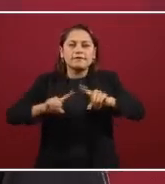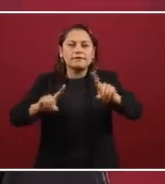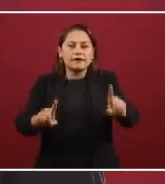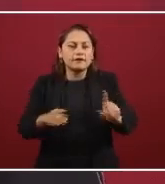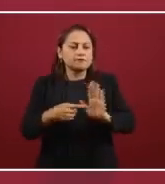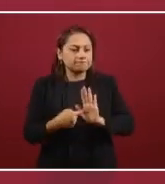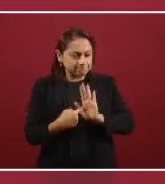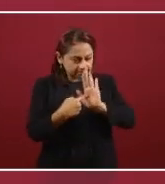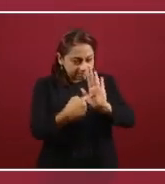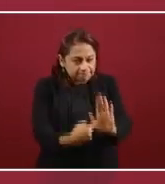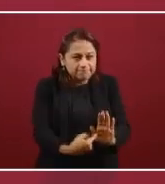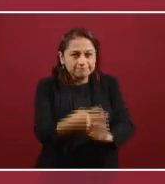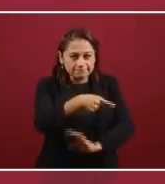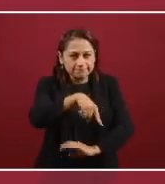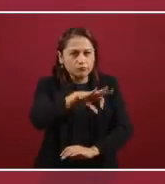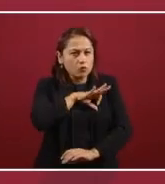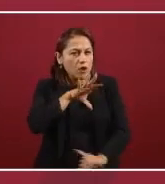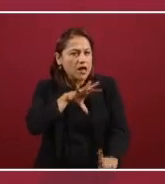signifique el